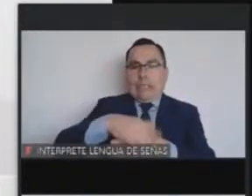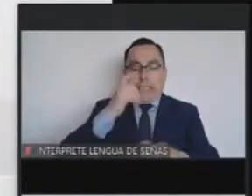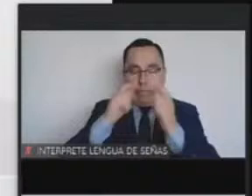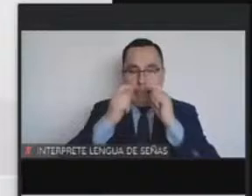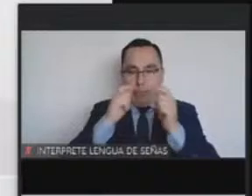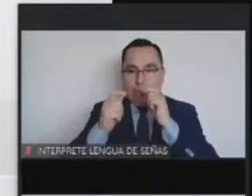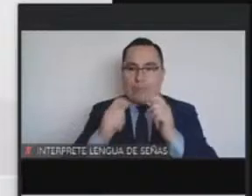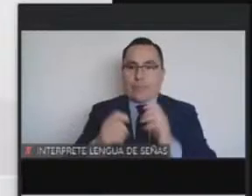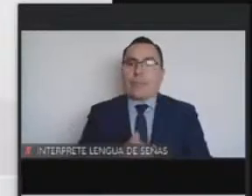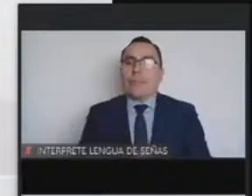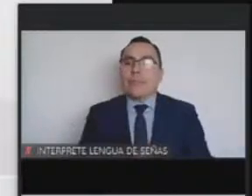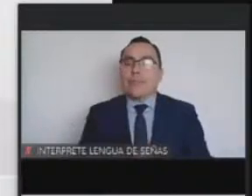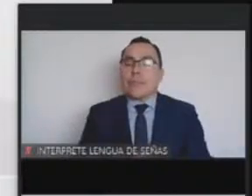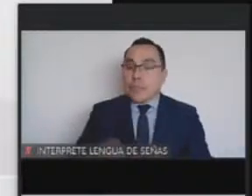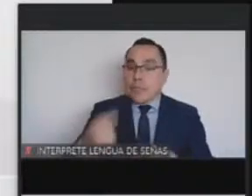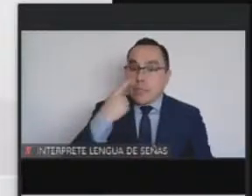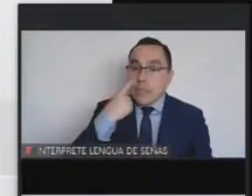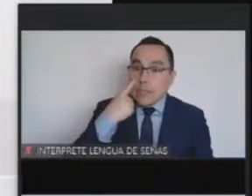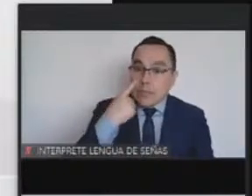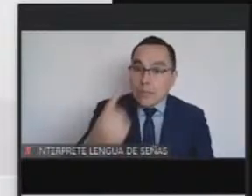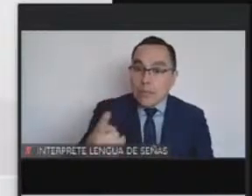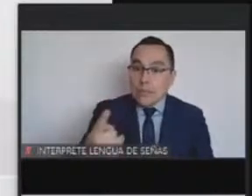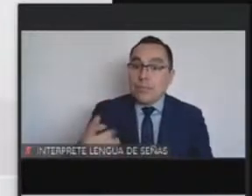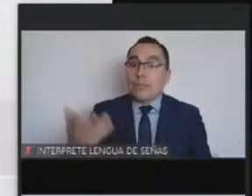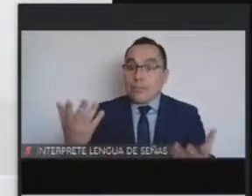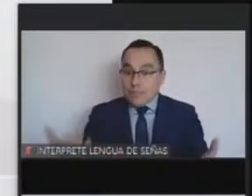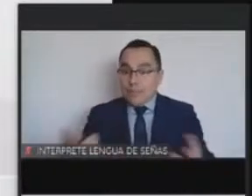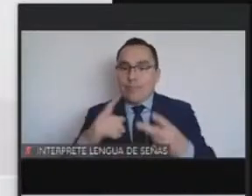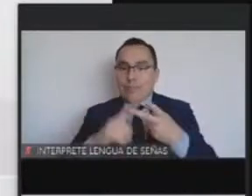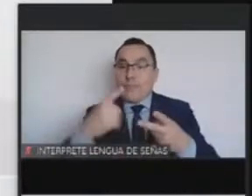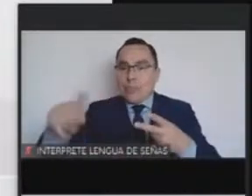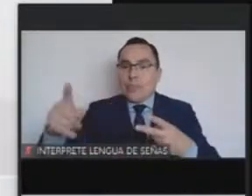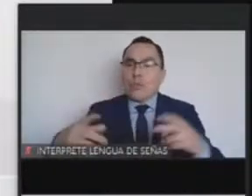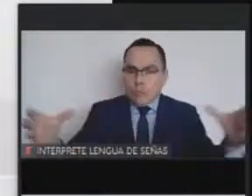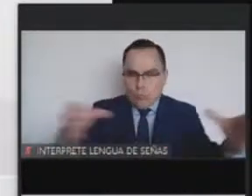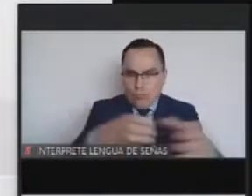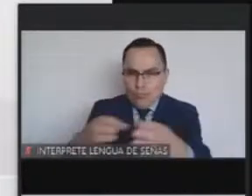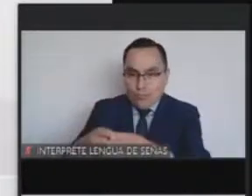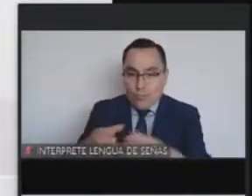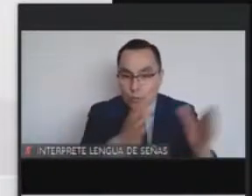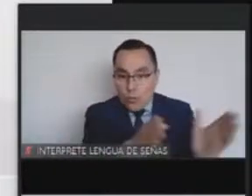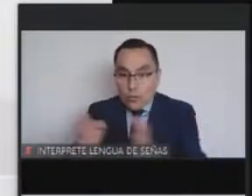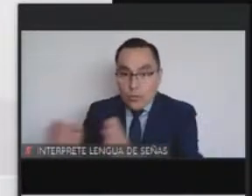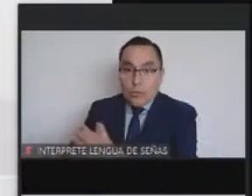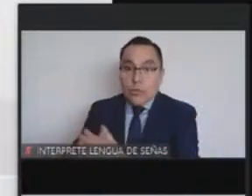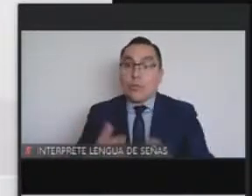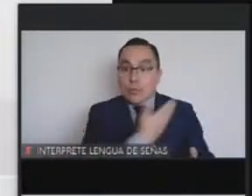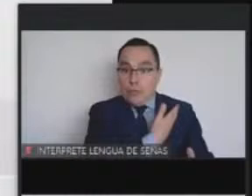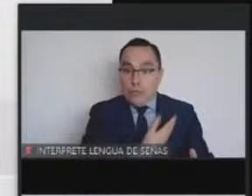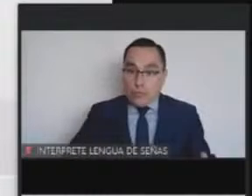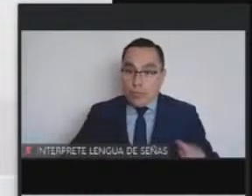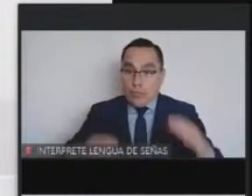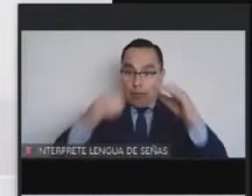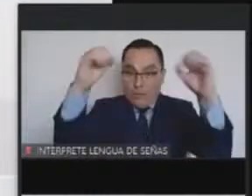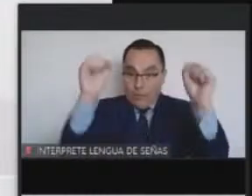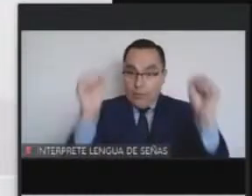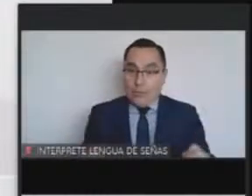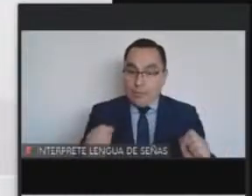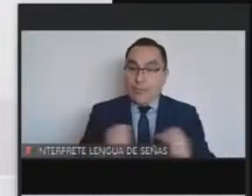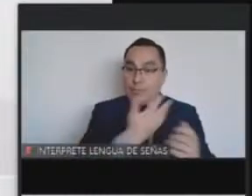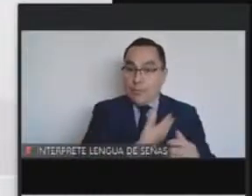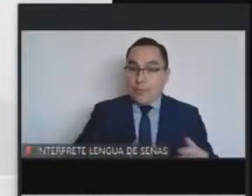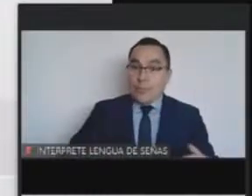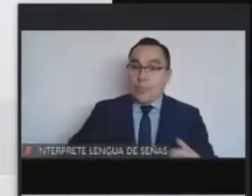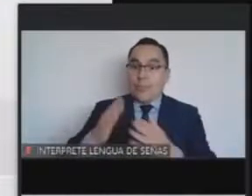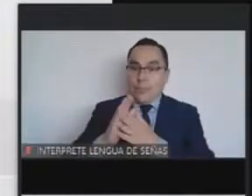Del punto de vista de los factores más organizacionales, la discusión sobre un sistema de gobierno judicial que es